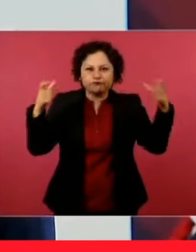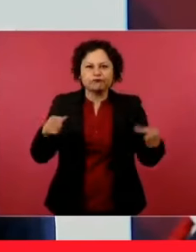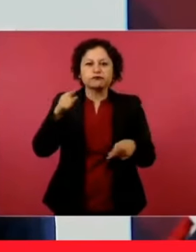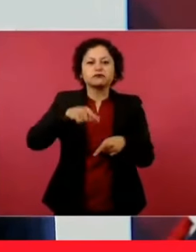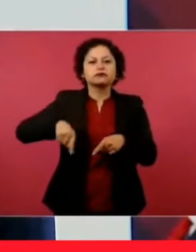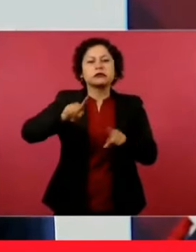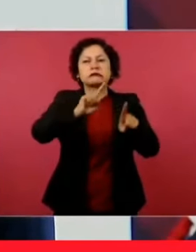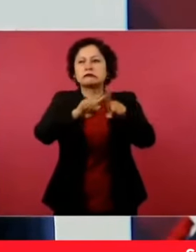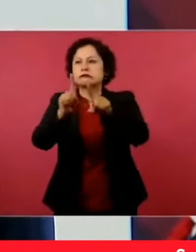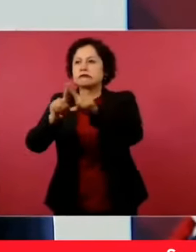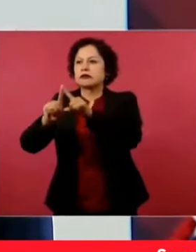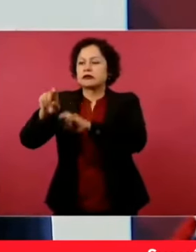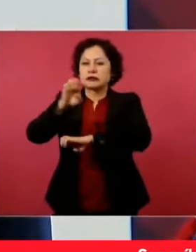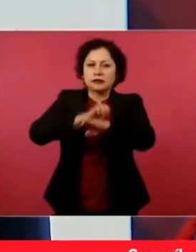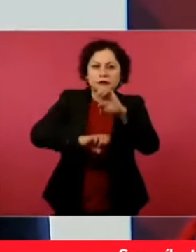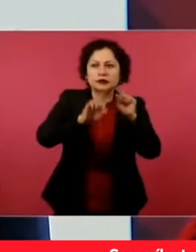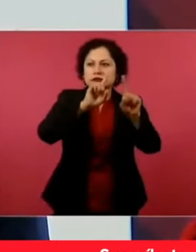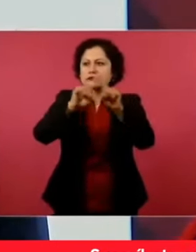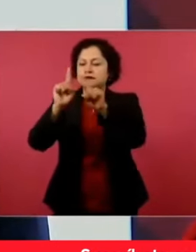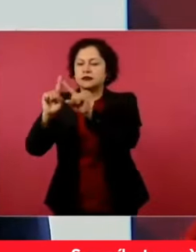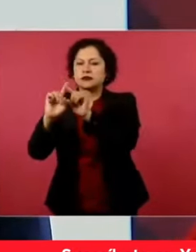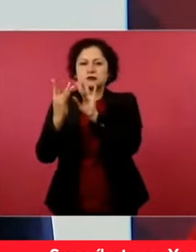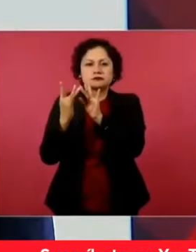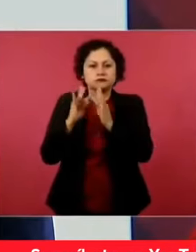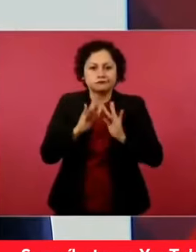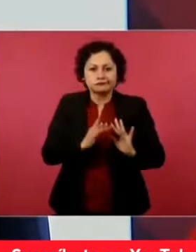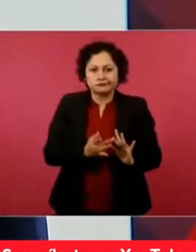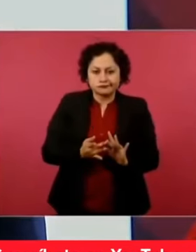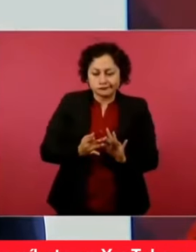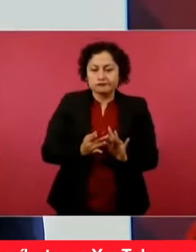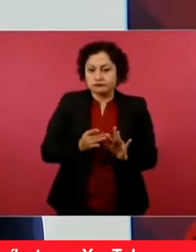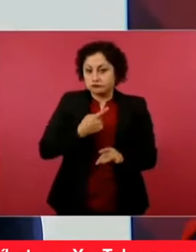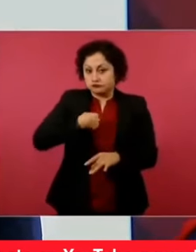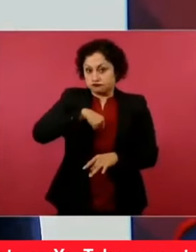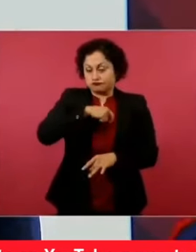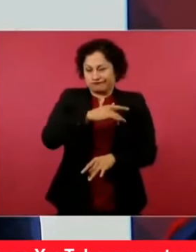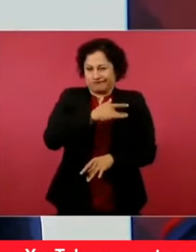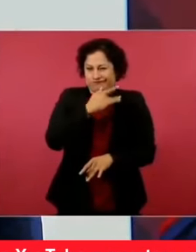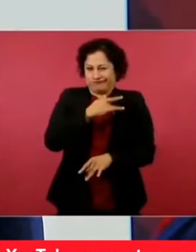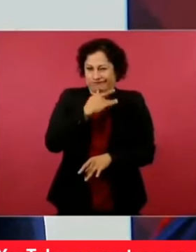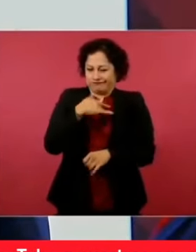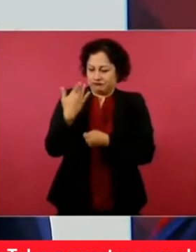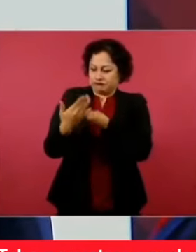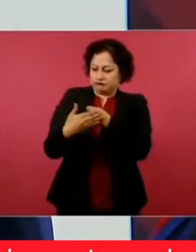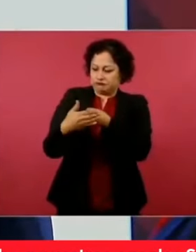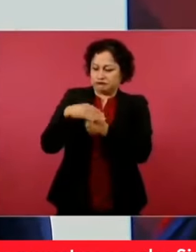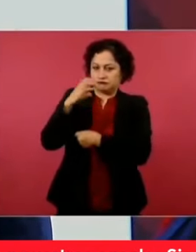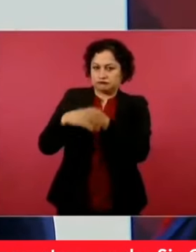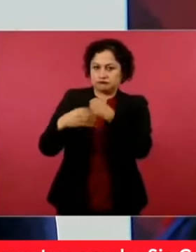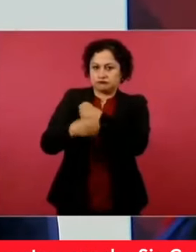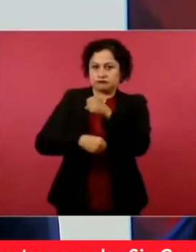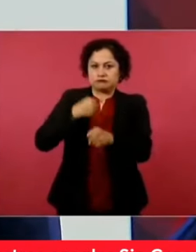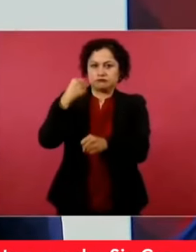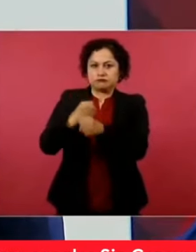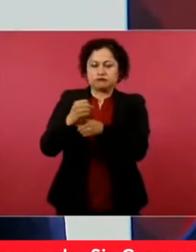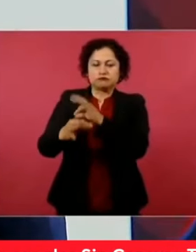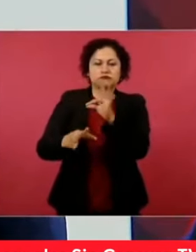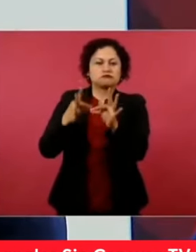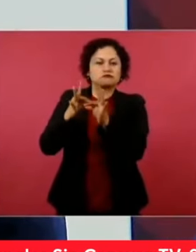distribuidores. Como resultado, estamos proyectando que el último trimestre de este año el proyecto alcance la sustentabilidad